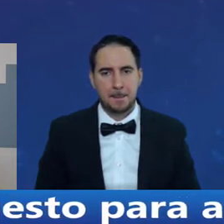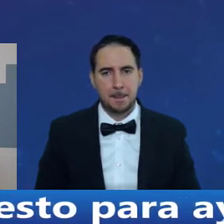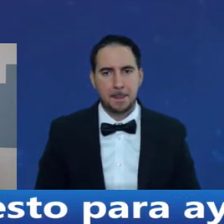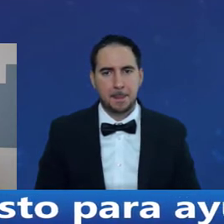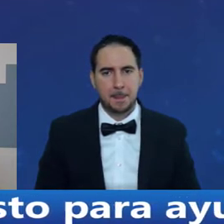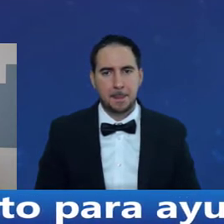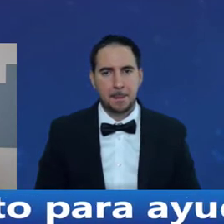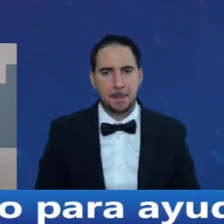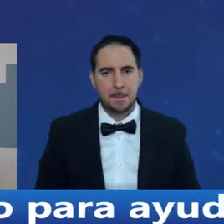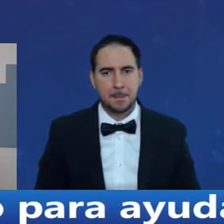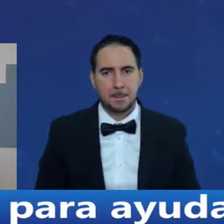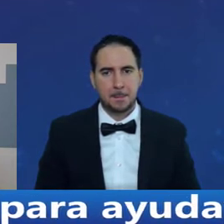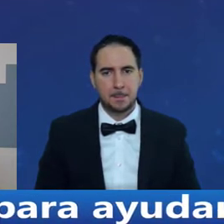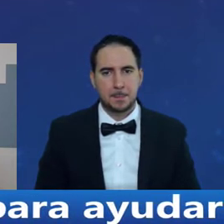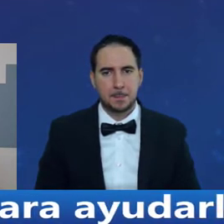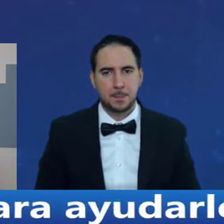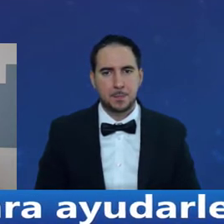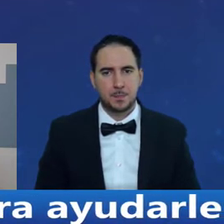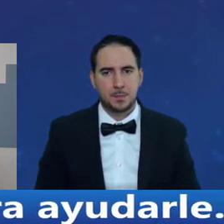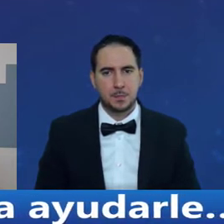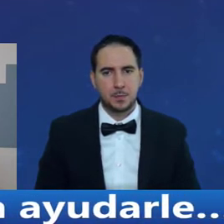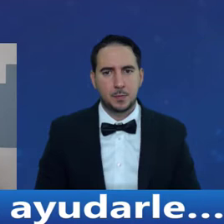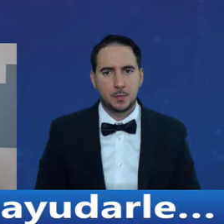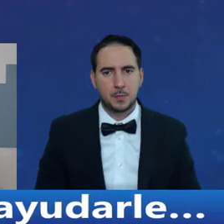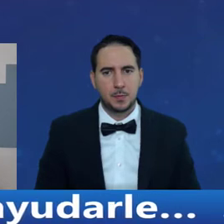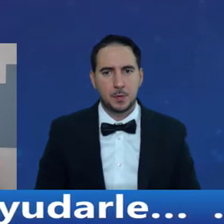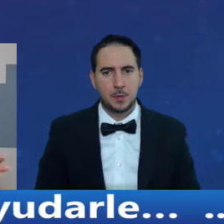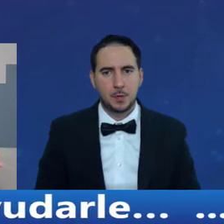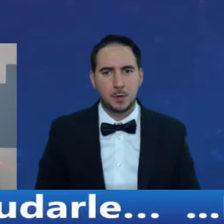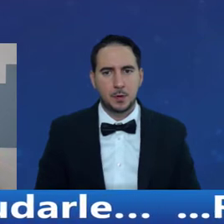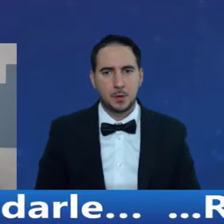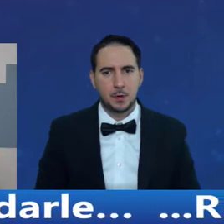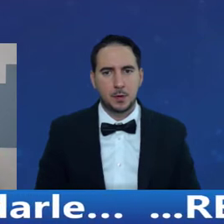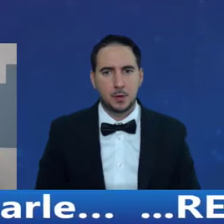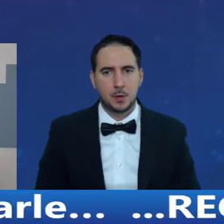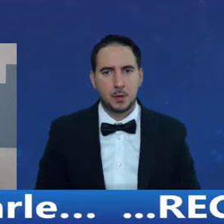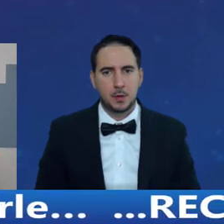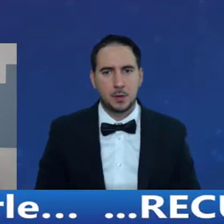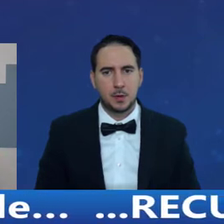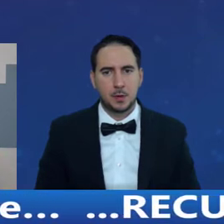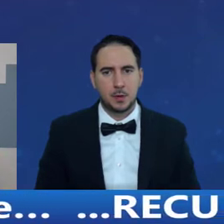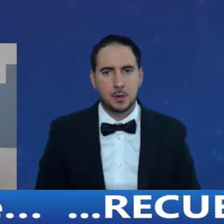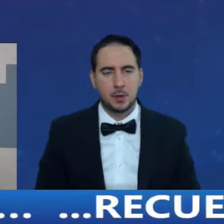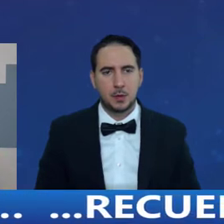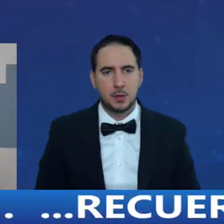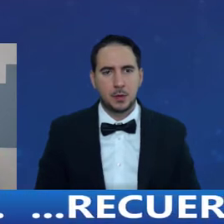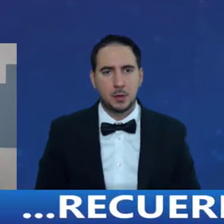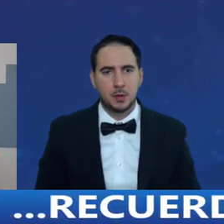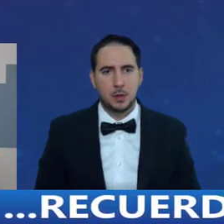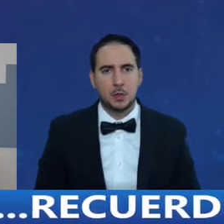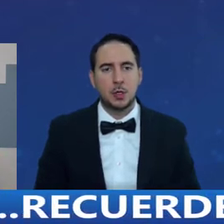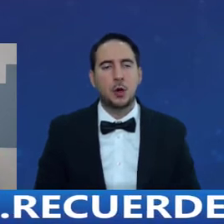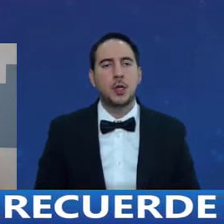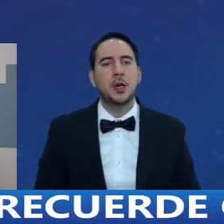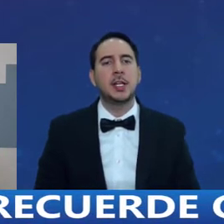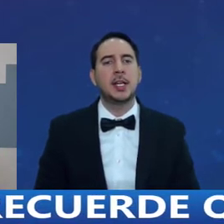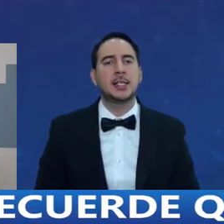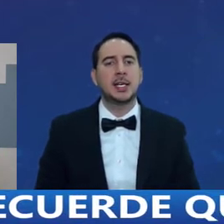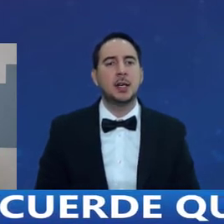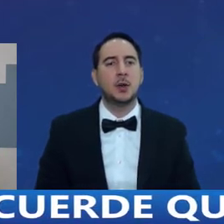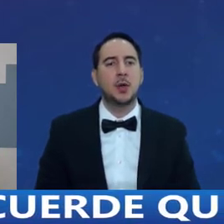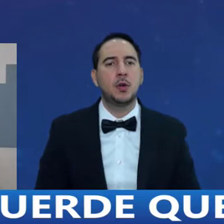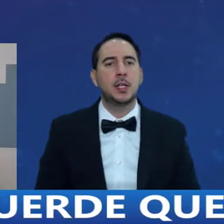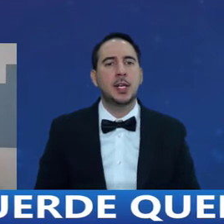te dejan tener la licencia Nevada. O sea, no tienes que hacer las clases de nuevo ni nada. Tu licencia,